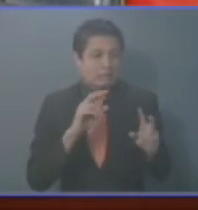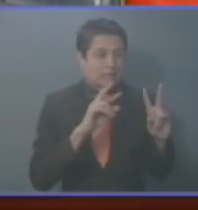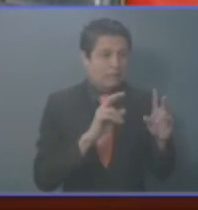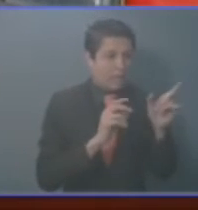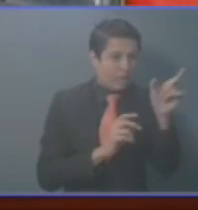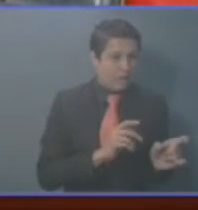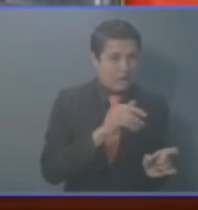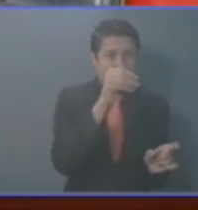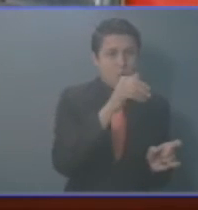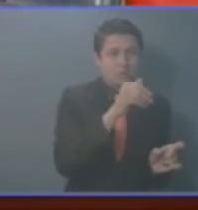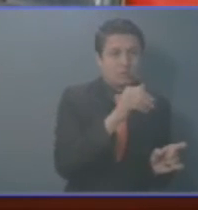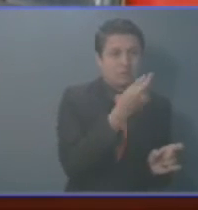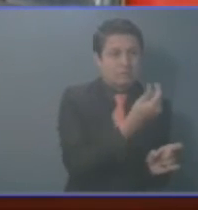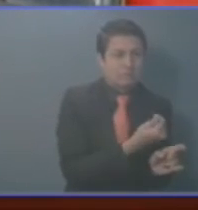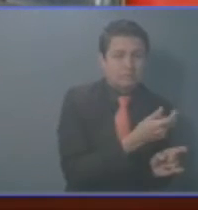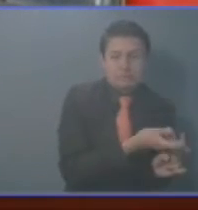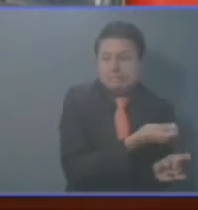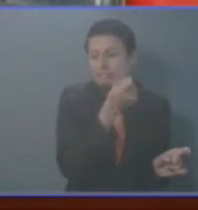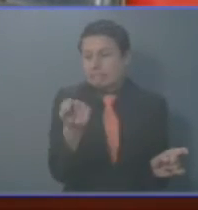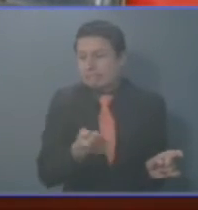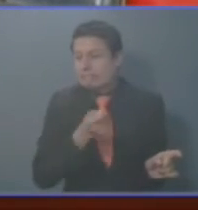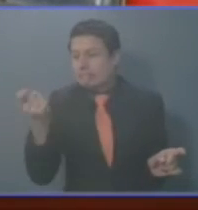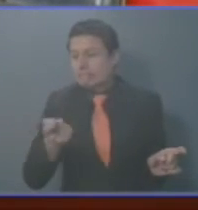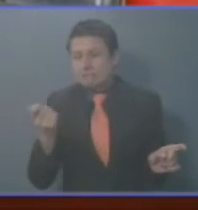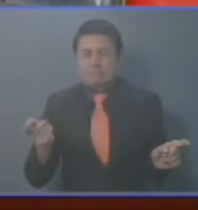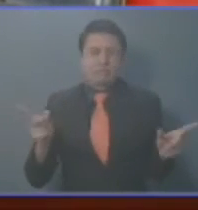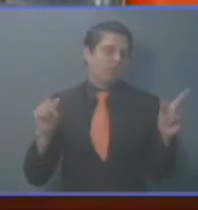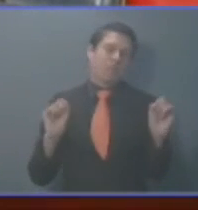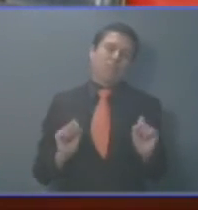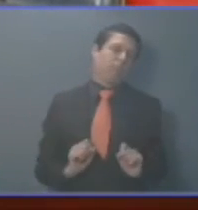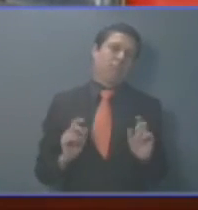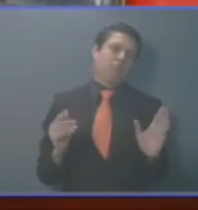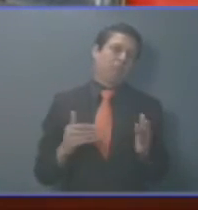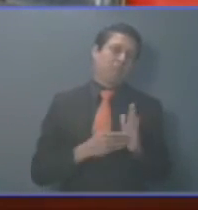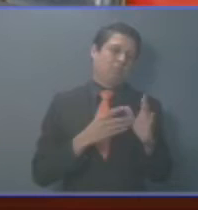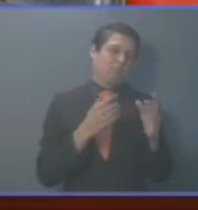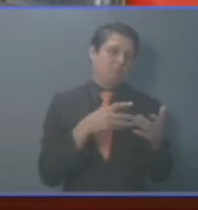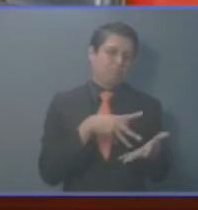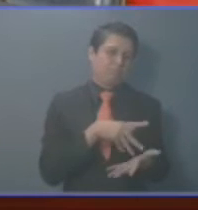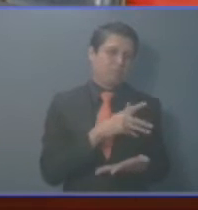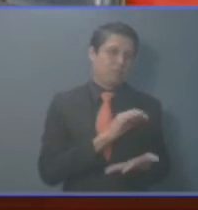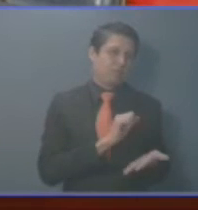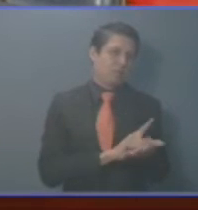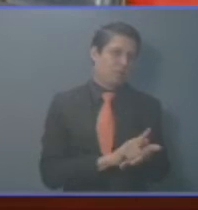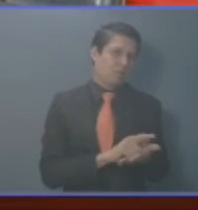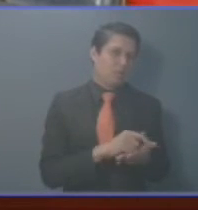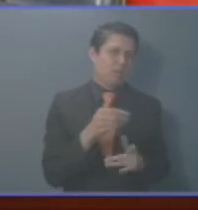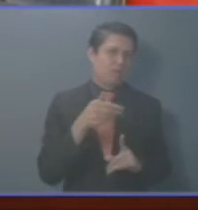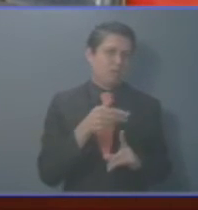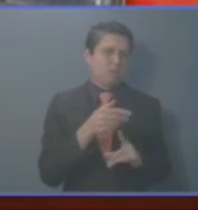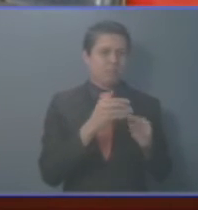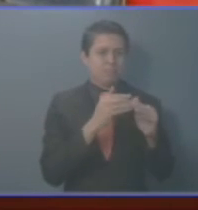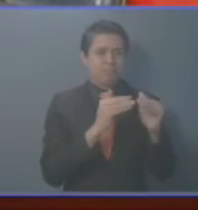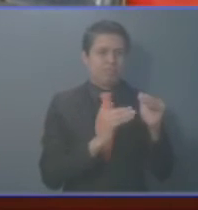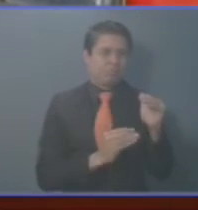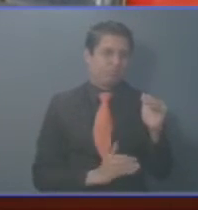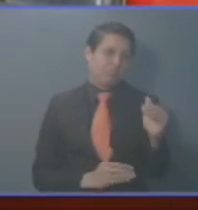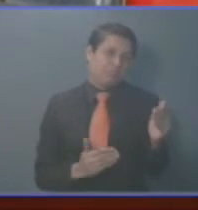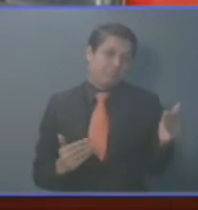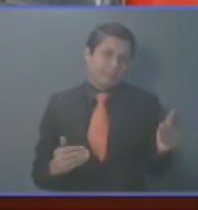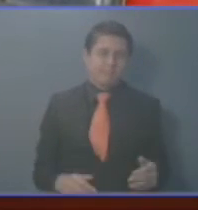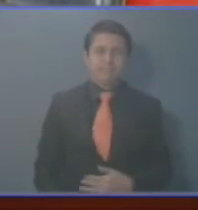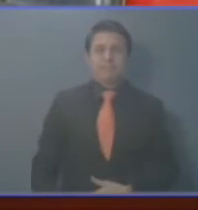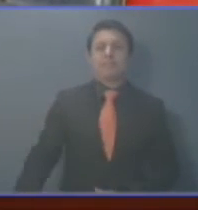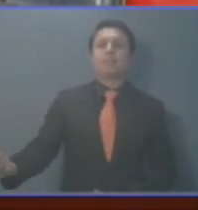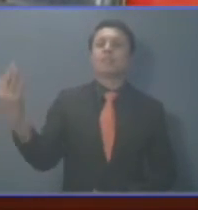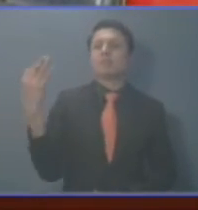Estado cuando lo necesitan, en detrimento de la comunidad educativa. Que lo anterior implica un urgente compromiso de toda la